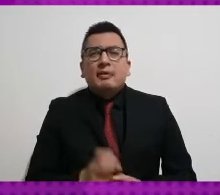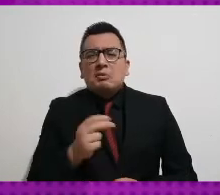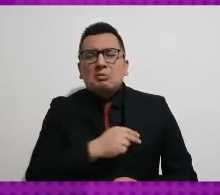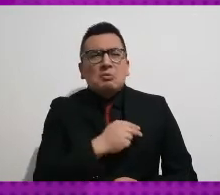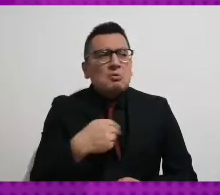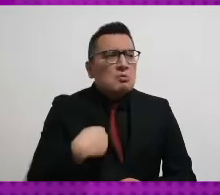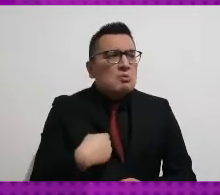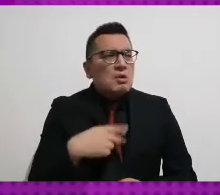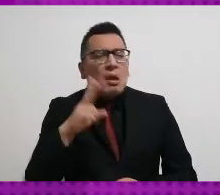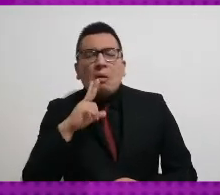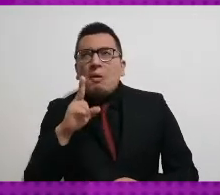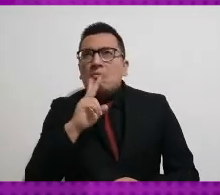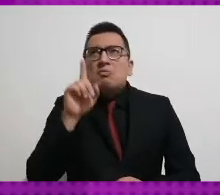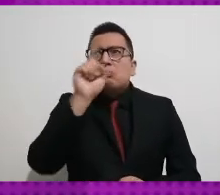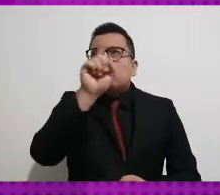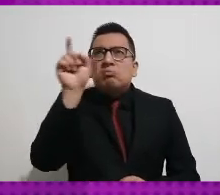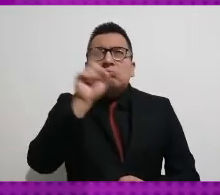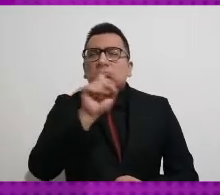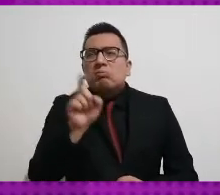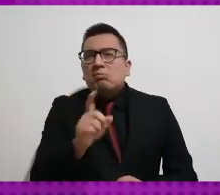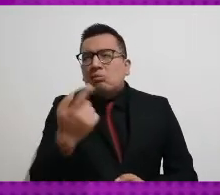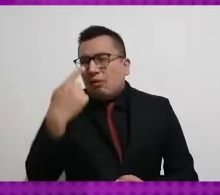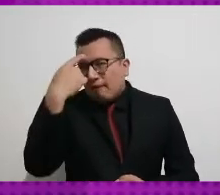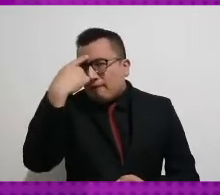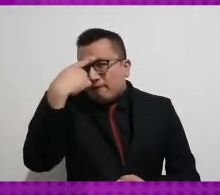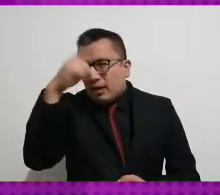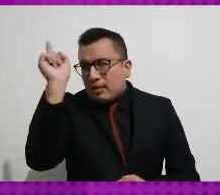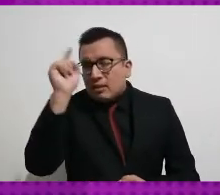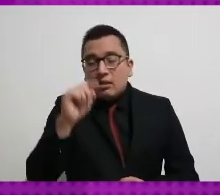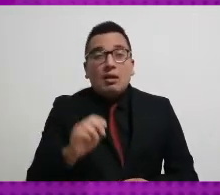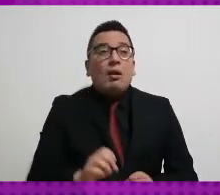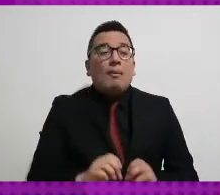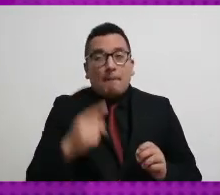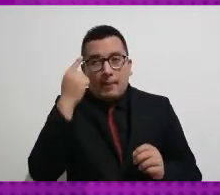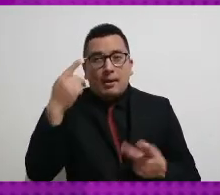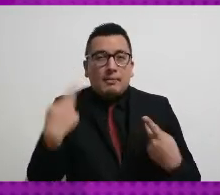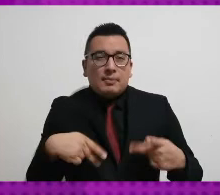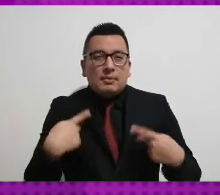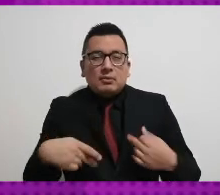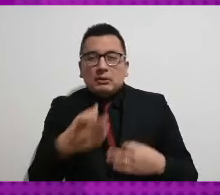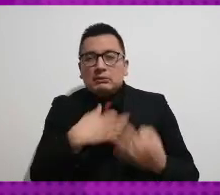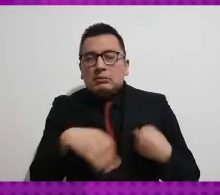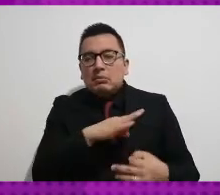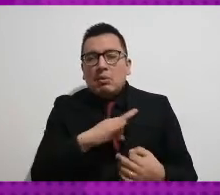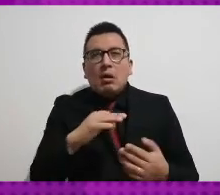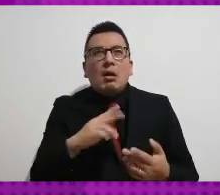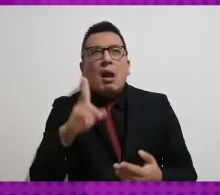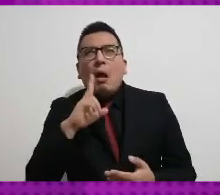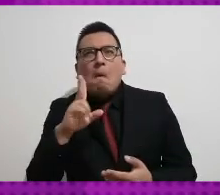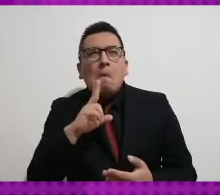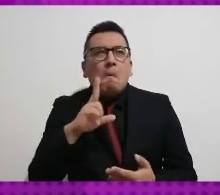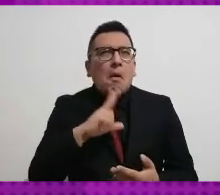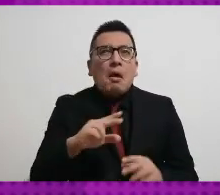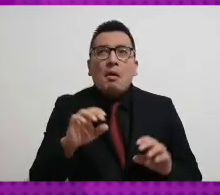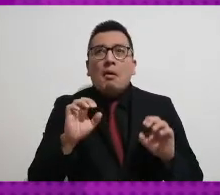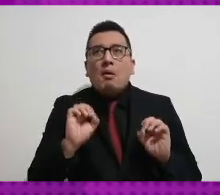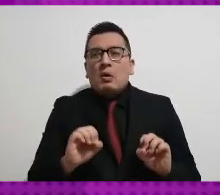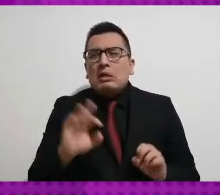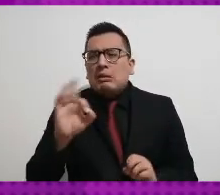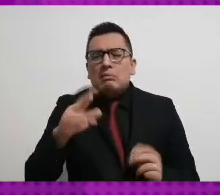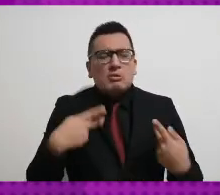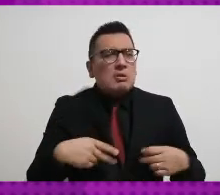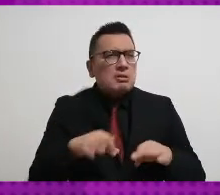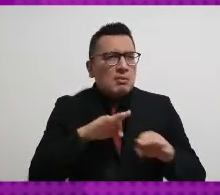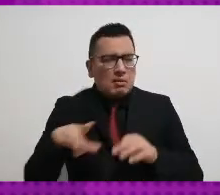y que nos da facilidad para que nosotros o cualquier servidor público ciudadano pueda entrar a la